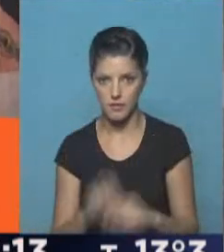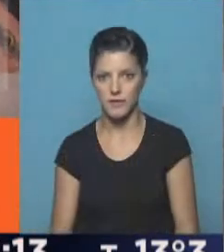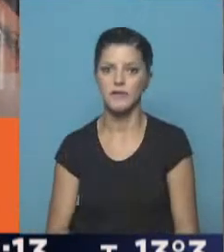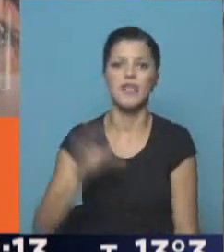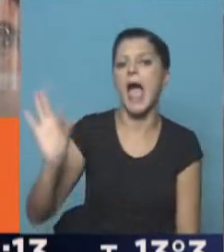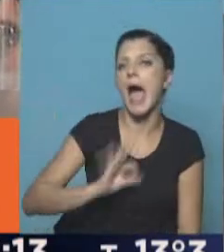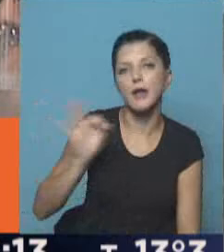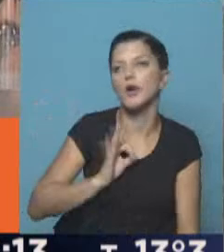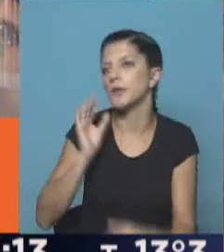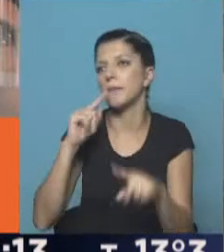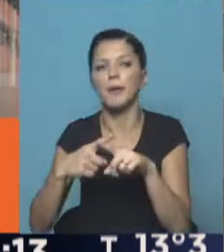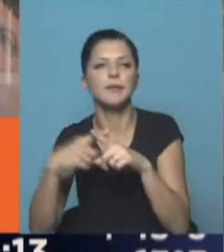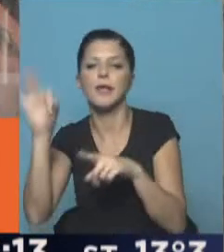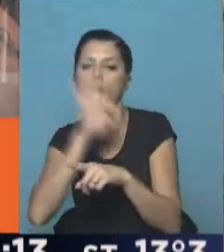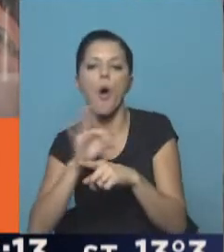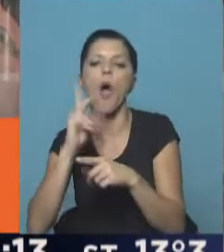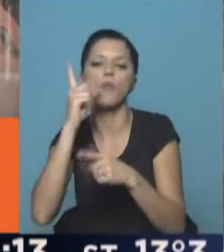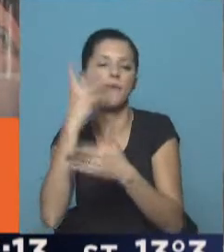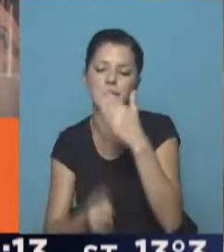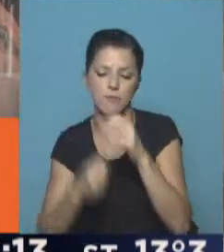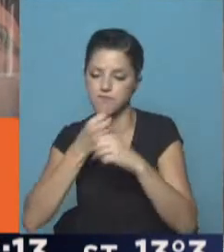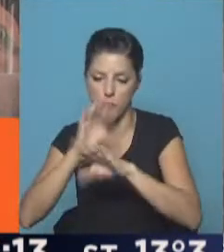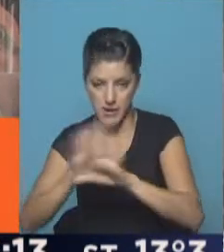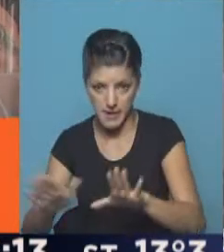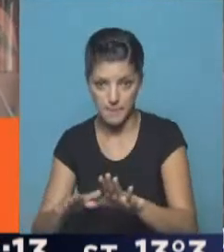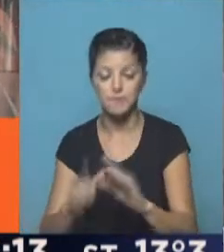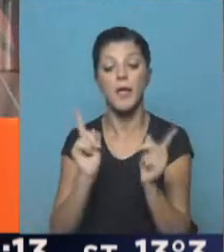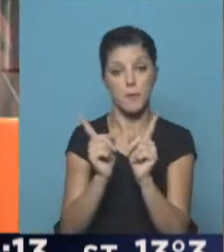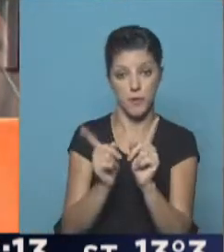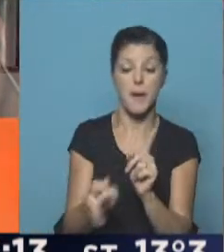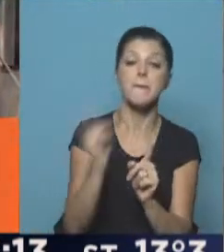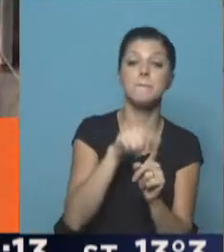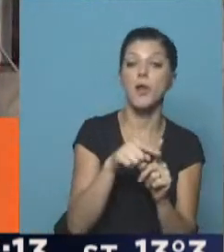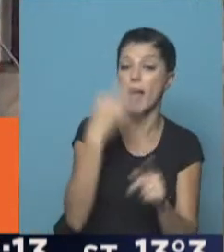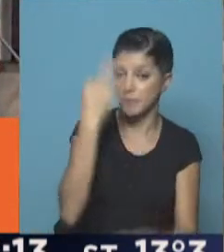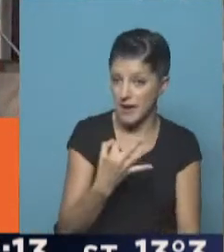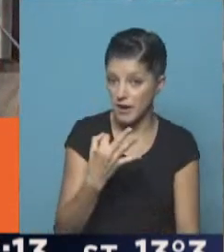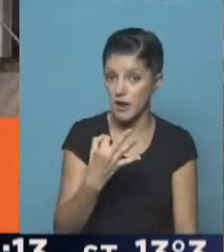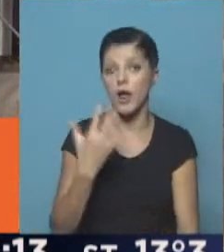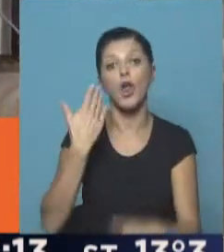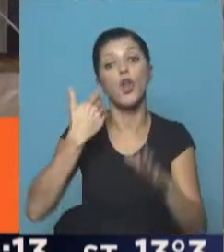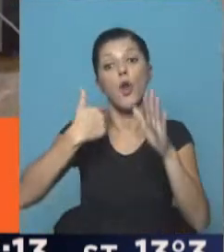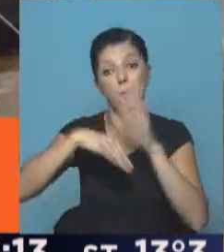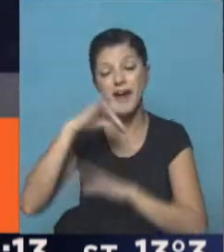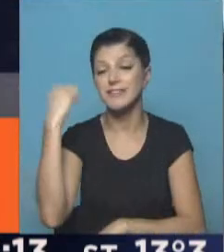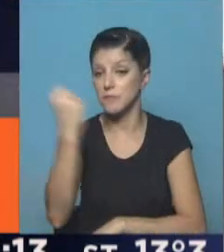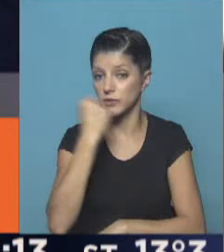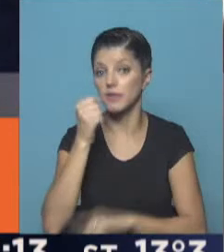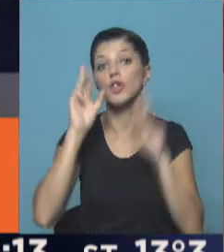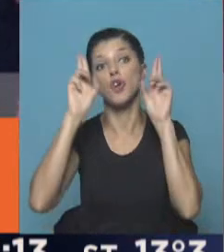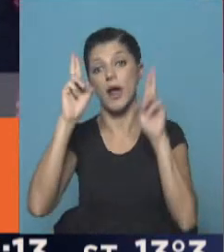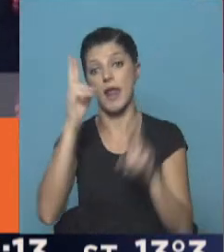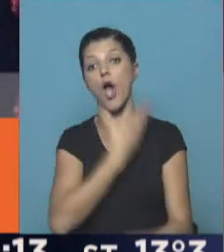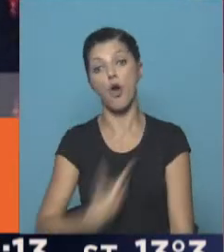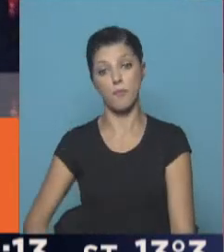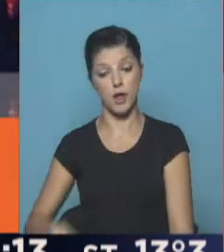Décadas, grietas, lo que fuera, sí, se puede inventar. Entonces, eso es una. Pero la verdad es que el desafío más grande, y ojalá el gobierno argentino lo ponga bien